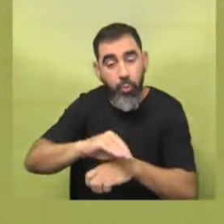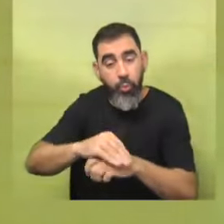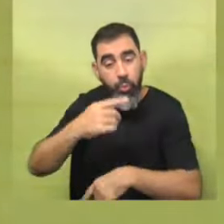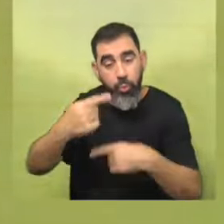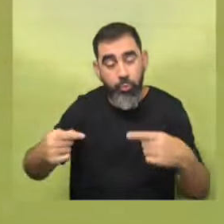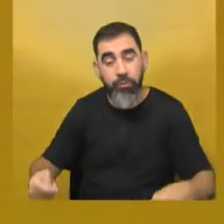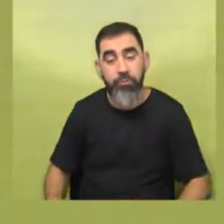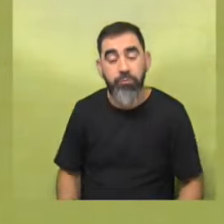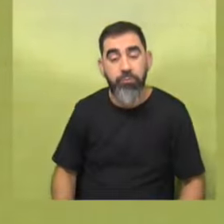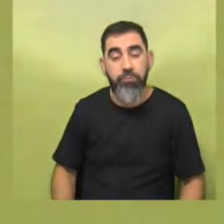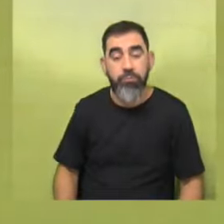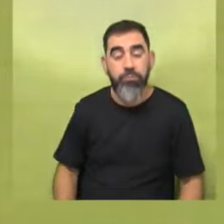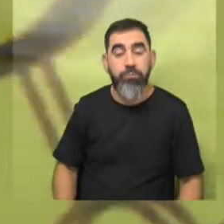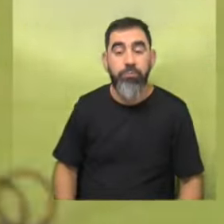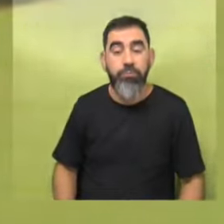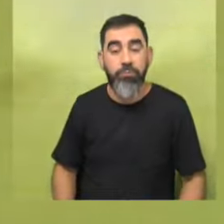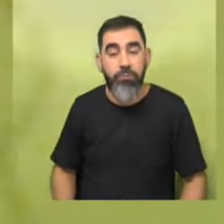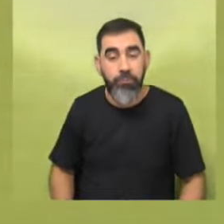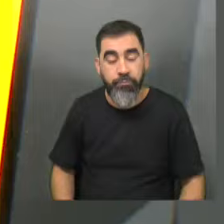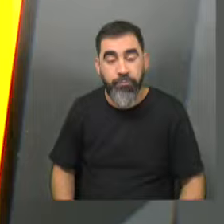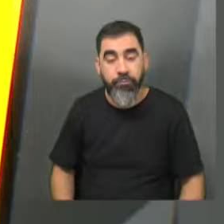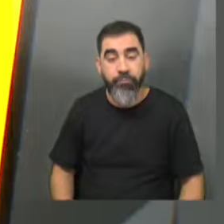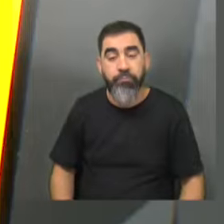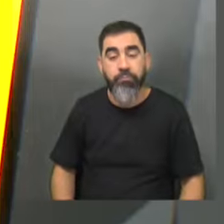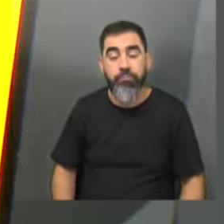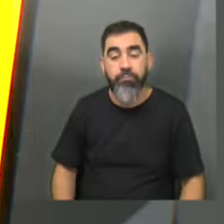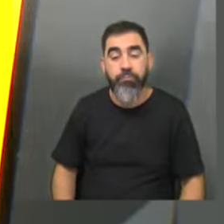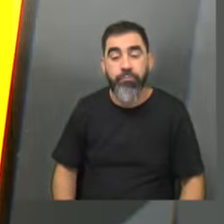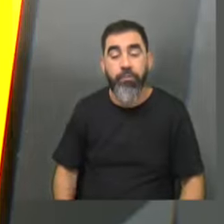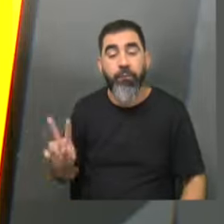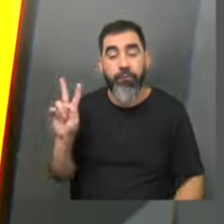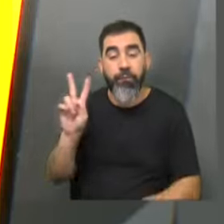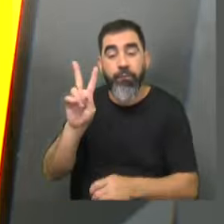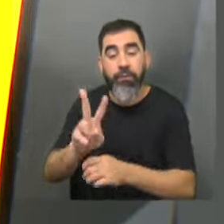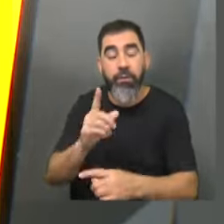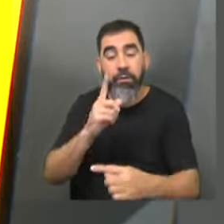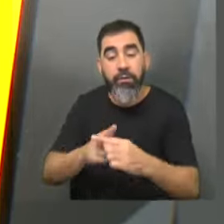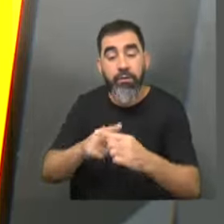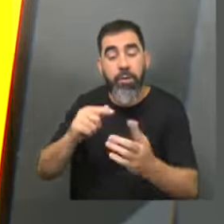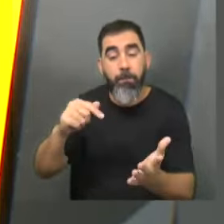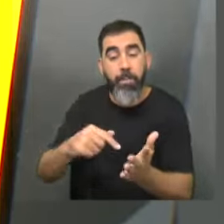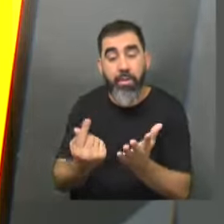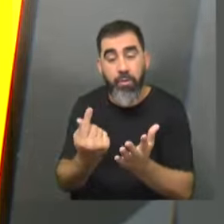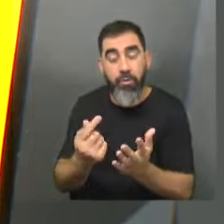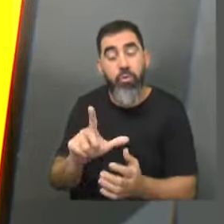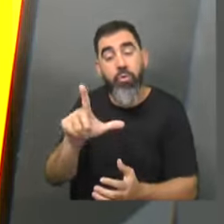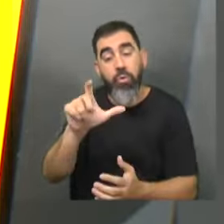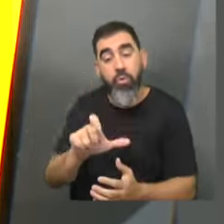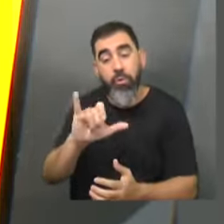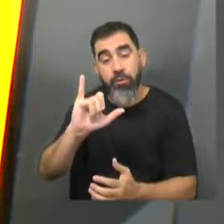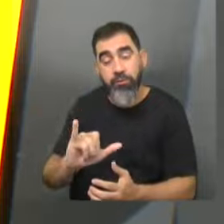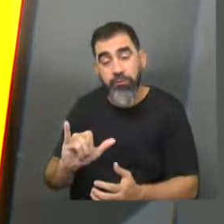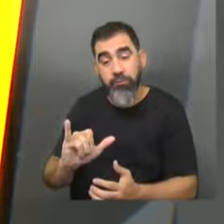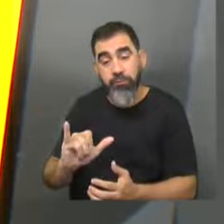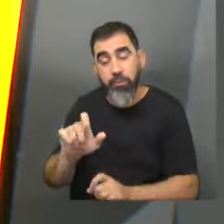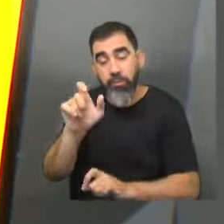vos te metiste un poco en los últimos siglos, digamos. Exactamente. Y bueno, visitamos el cementerio central. Y por supuesto lo hicimos de la mano